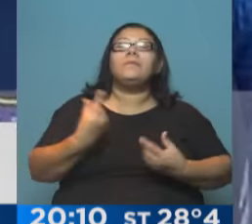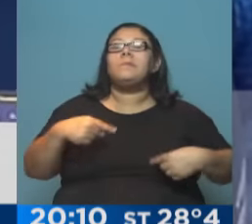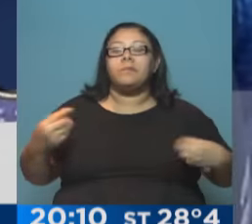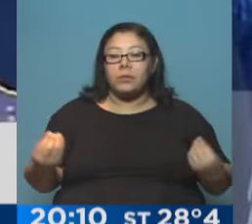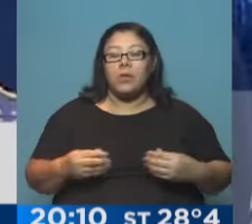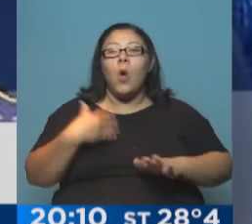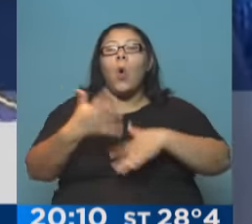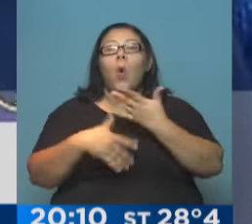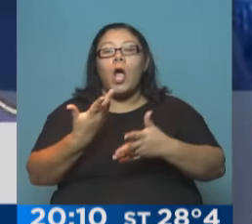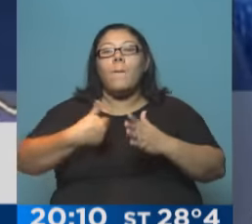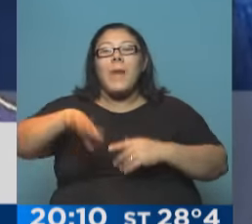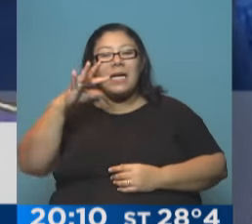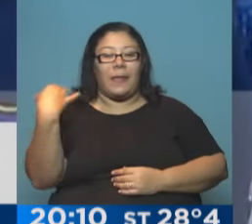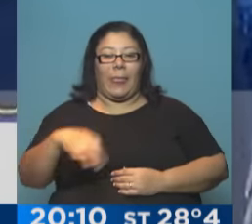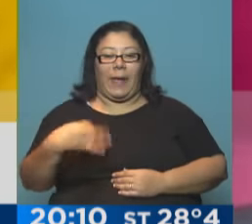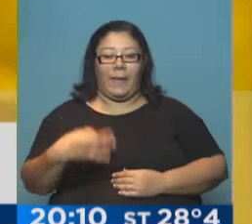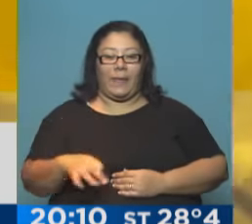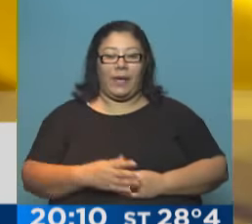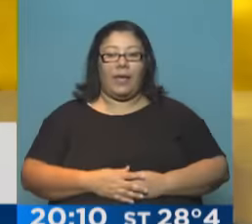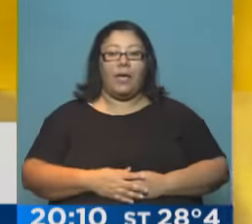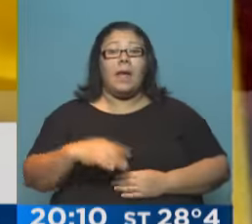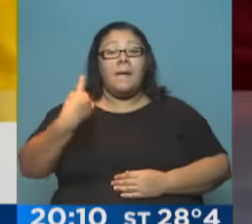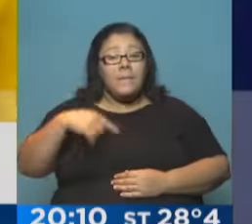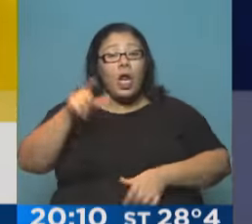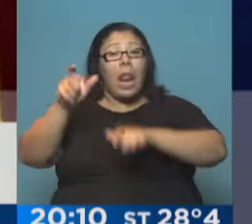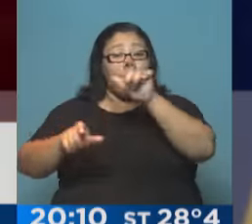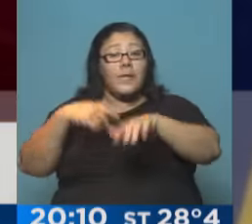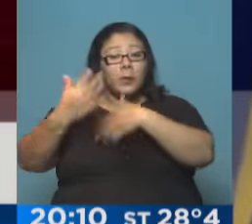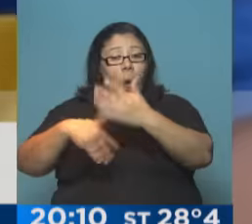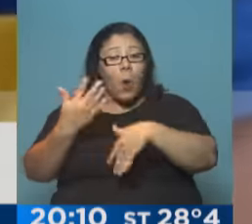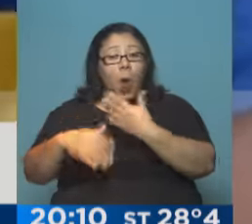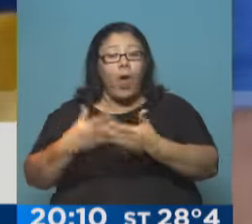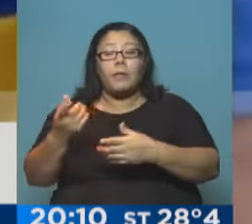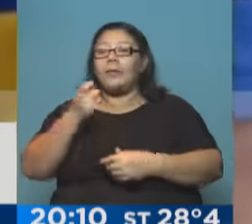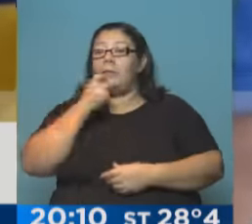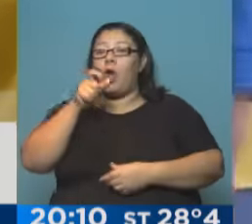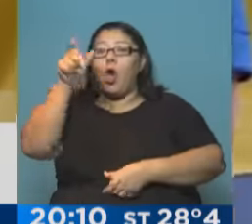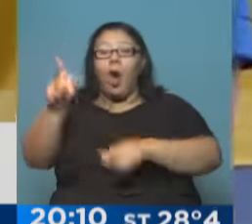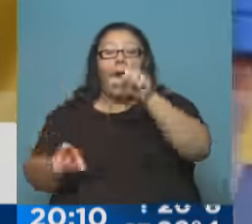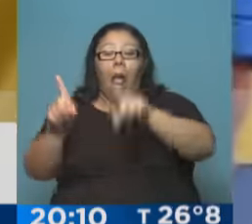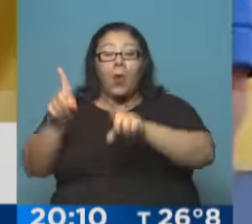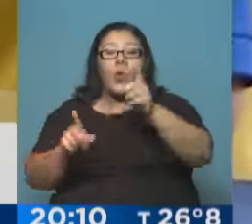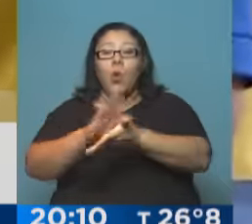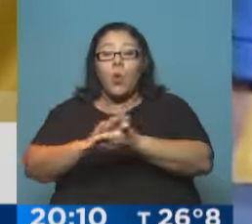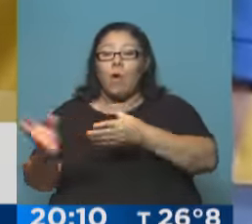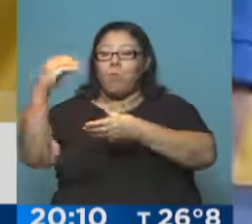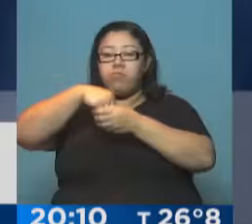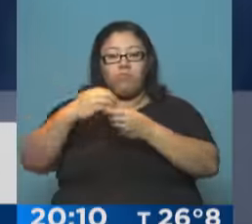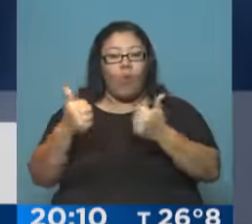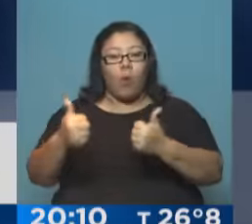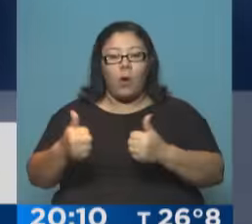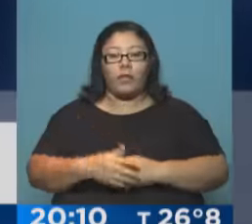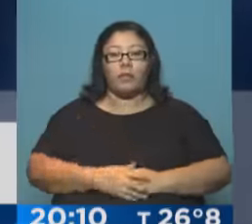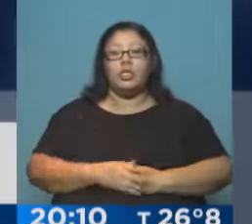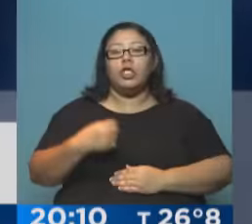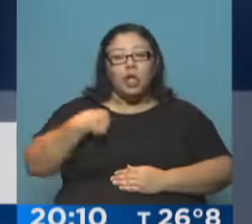más juego, nada más. Pero los jugadores están, la nueva incorporación están muy bien. Yo creo que le ganamos ahora